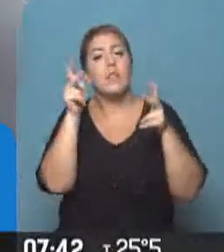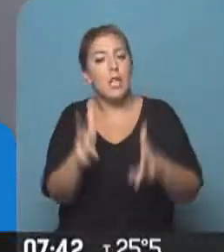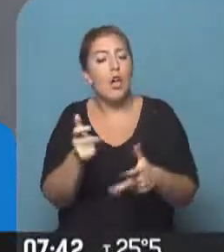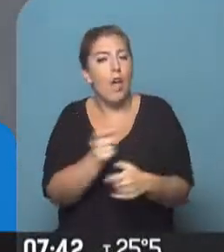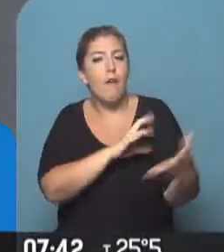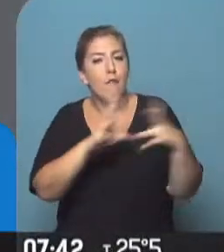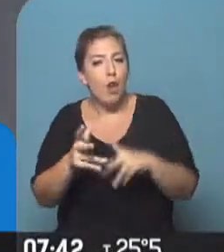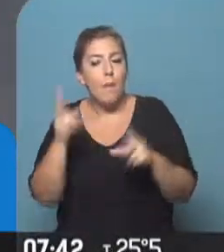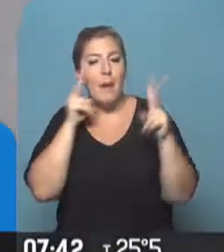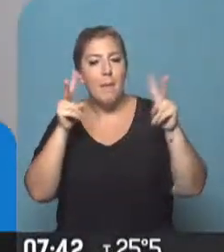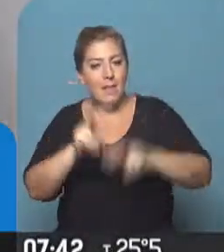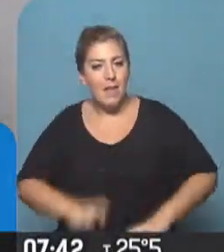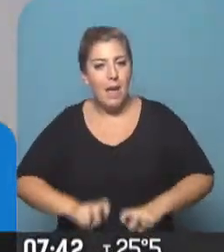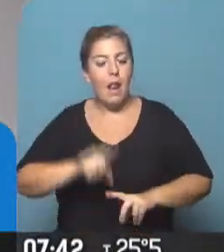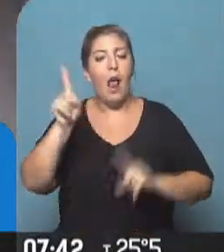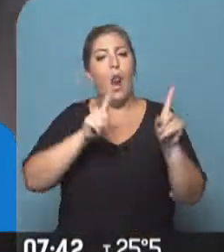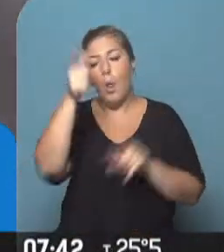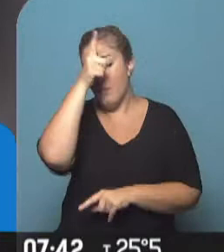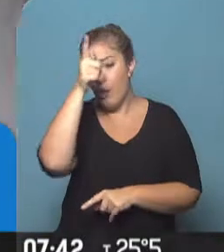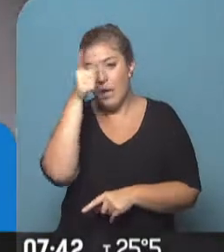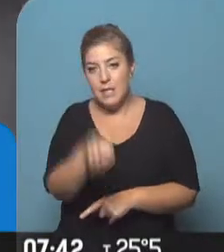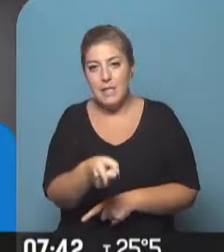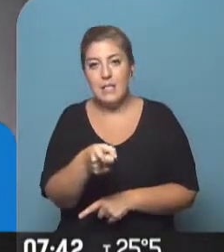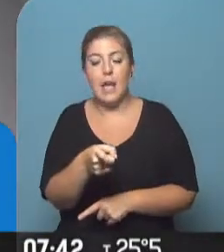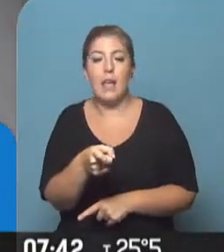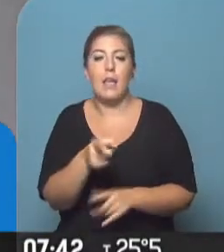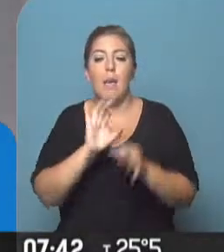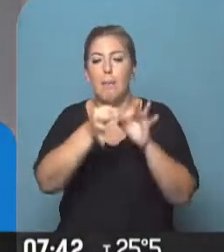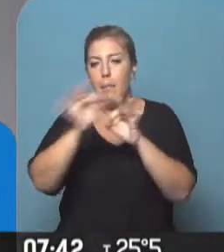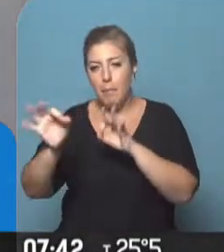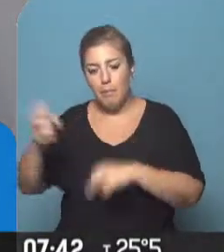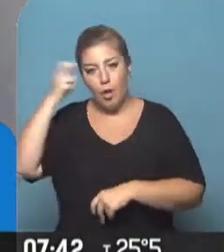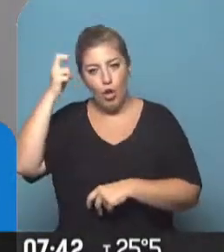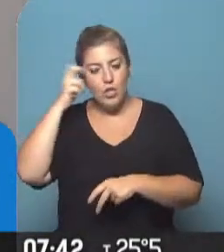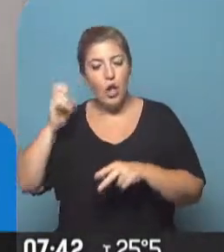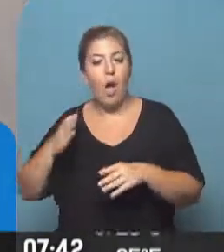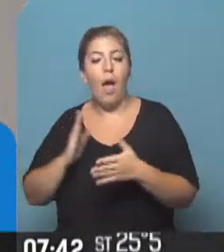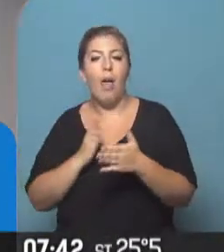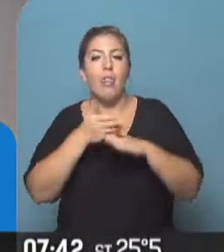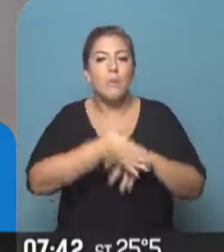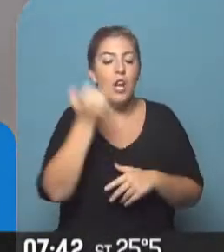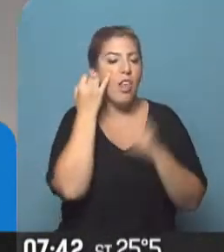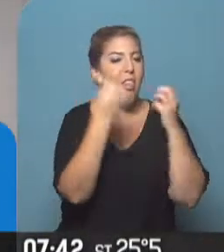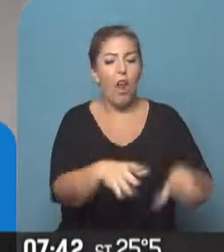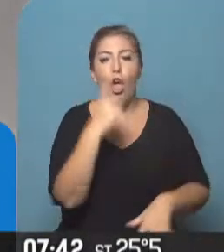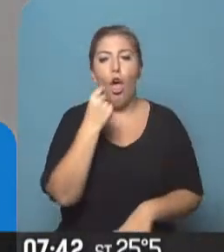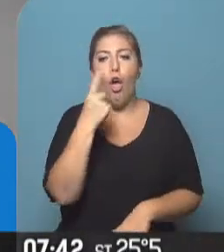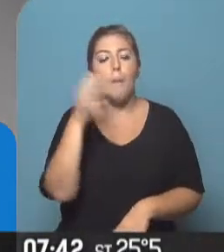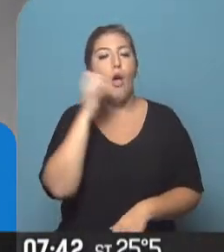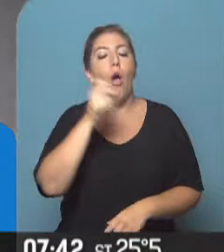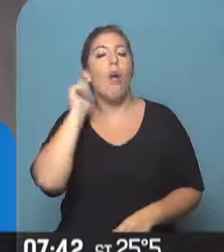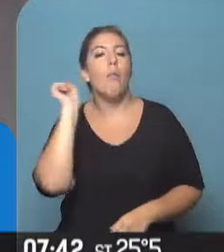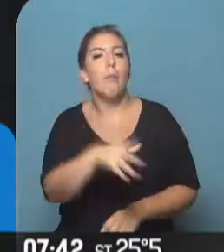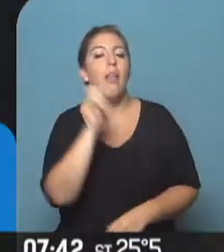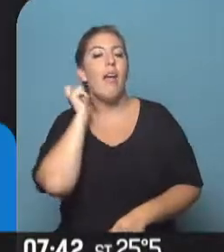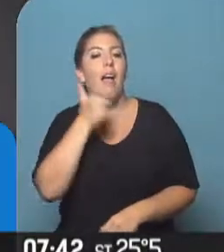mecanismos para investigar el accionar de los efectivos que, en inmediaciones del Congreso, atropellaron y abandonaron a un hombre o arrojaron gas pimienta